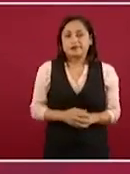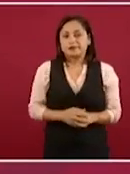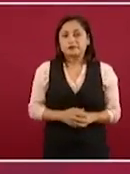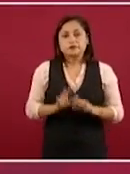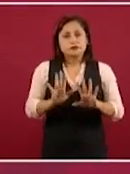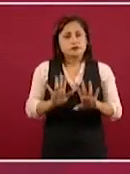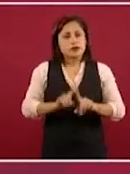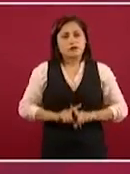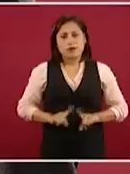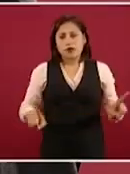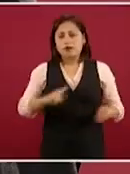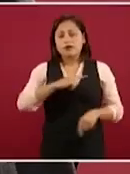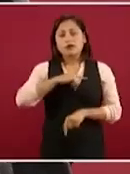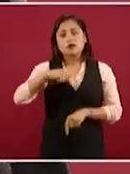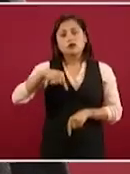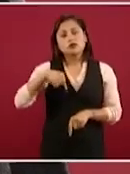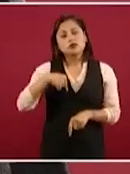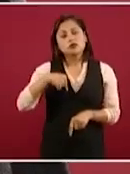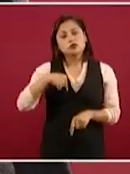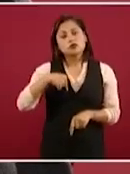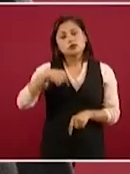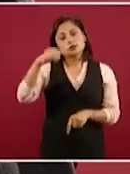planteando es